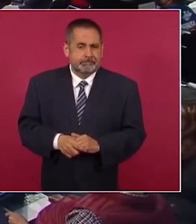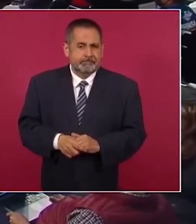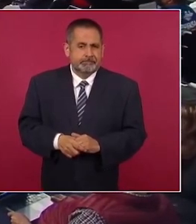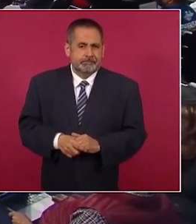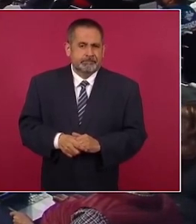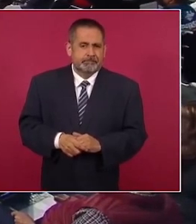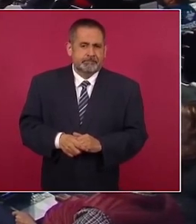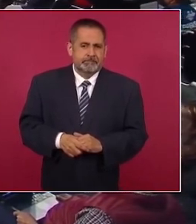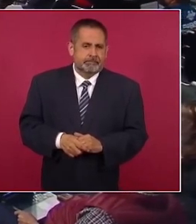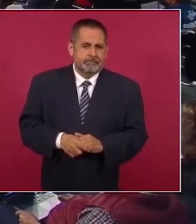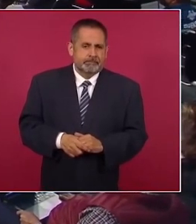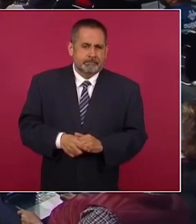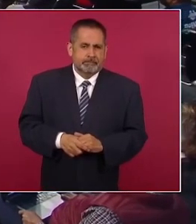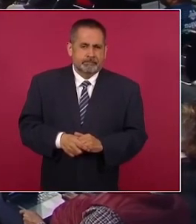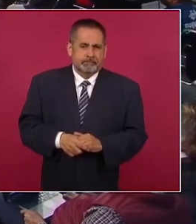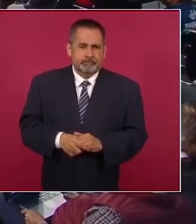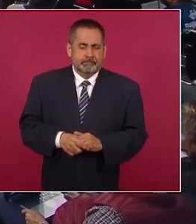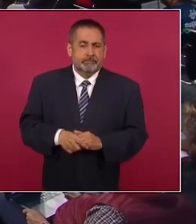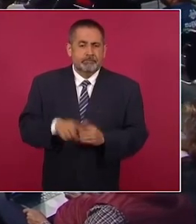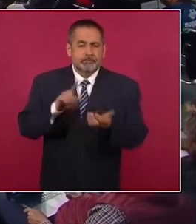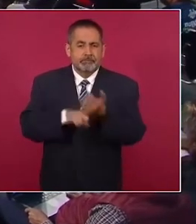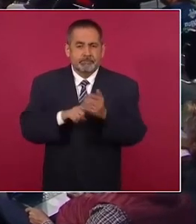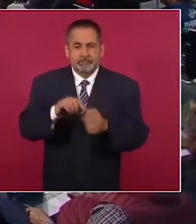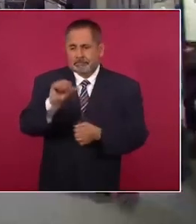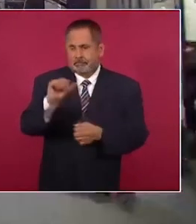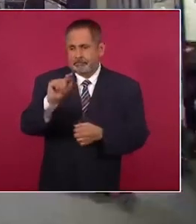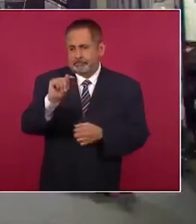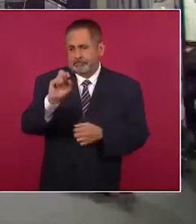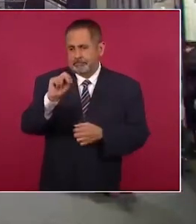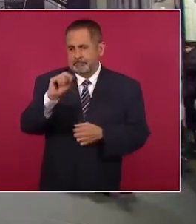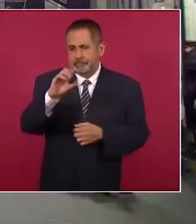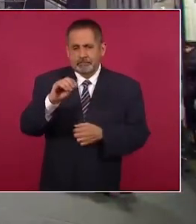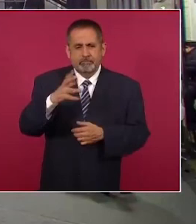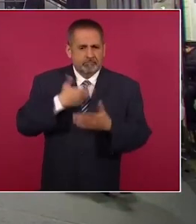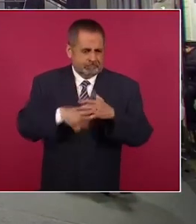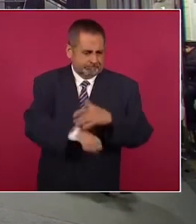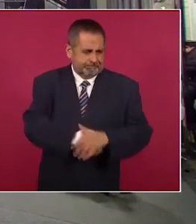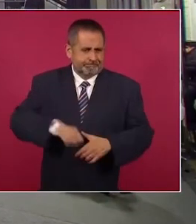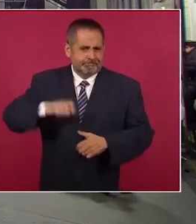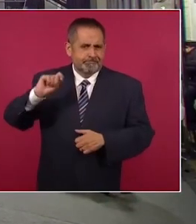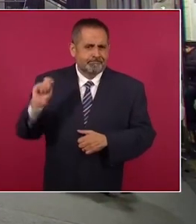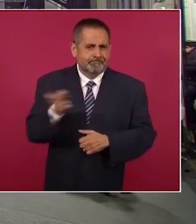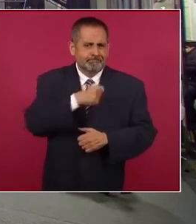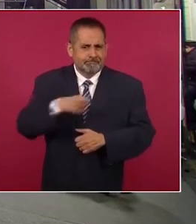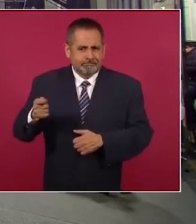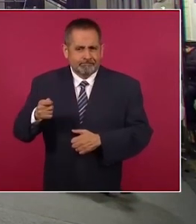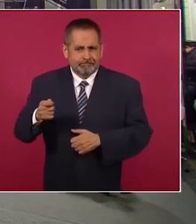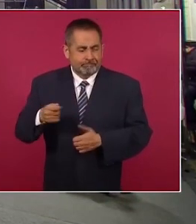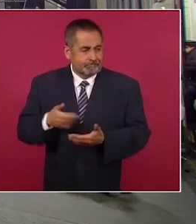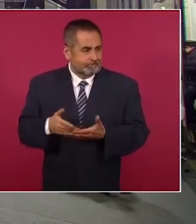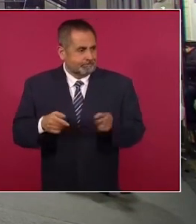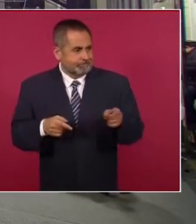Los de Atenco traen sus machetes. Sí, pero...